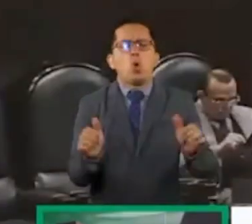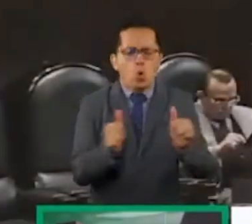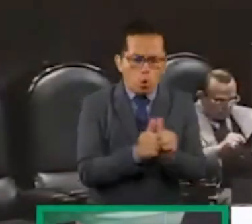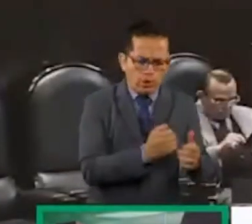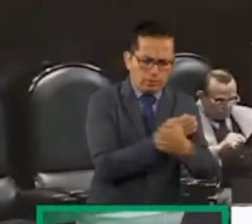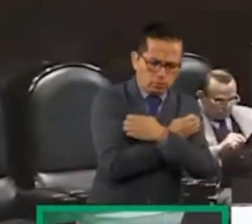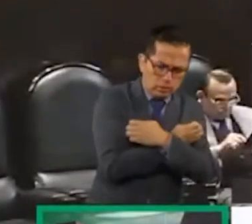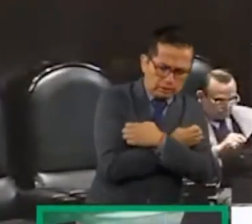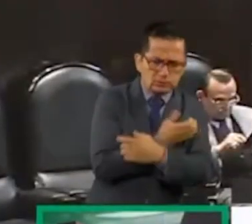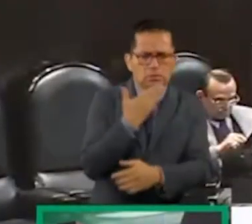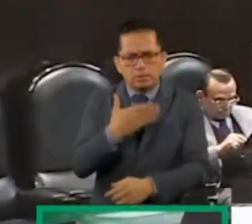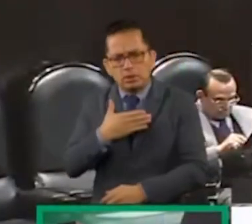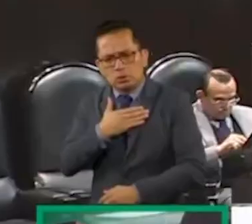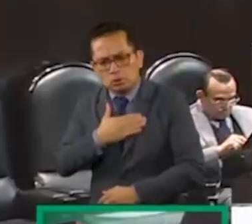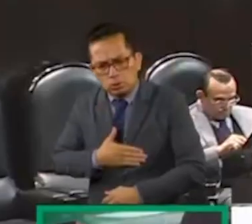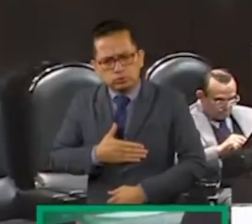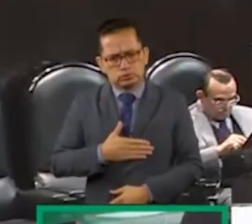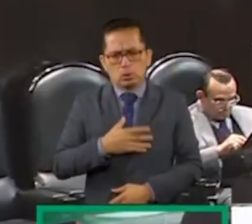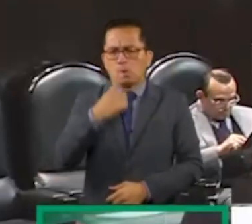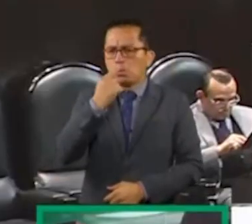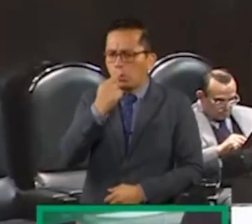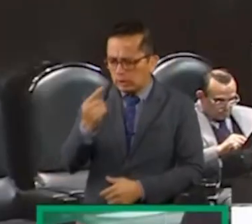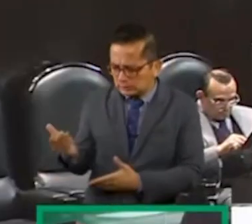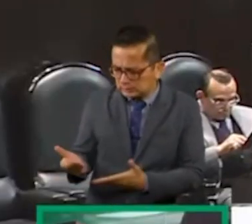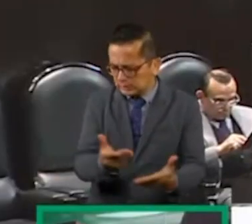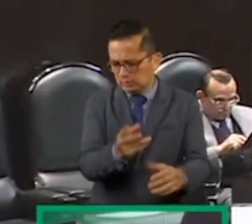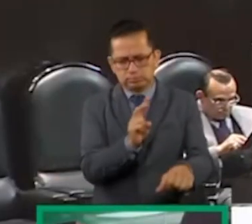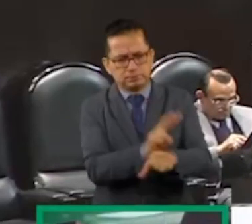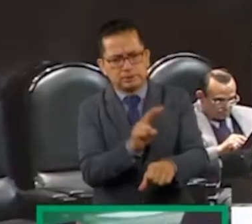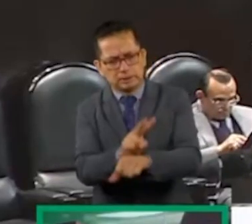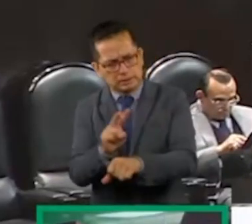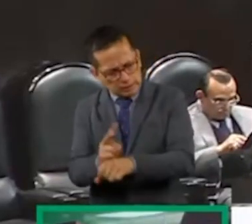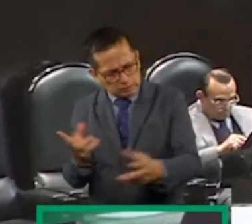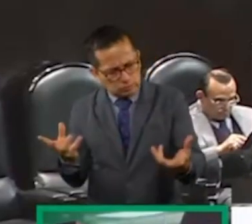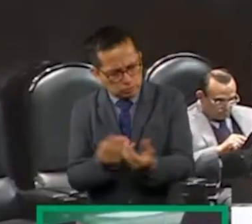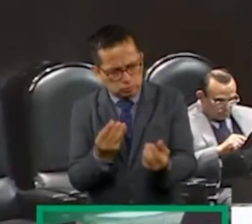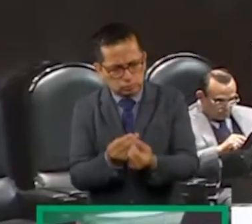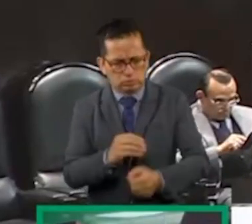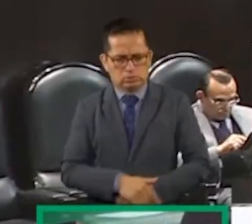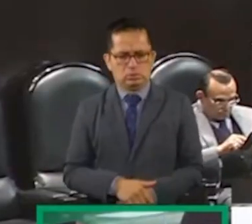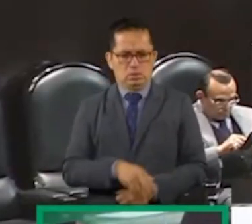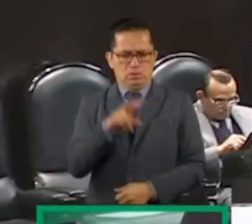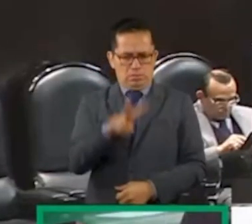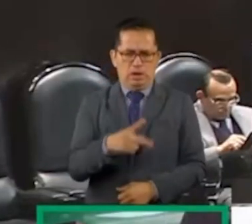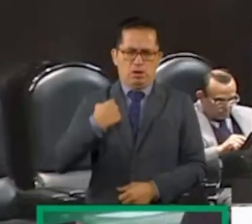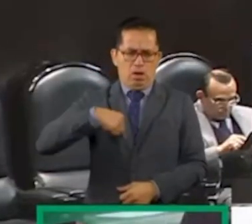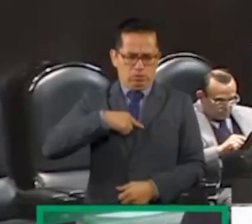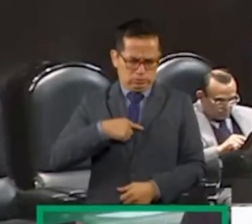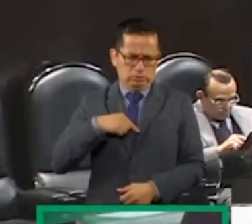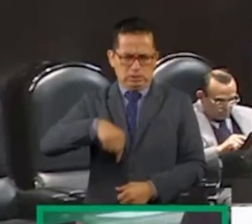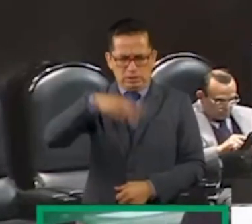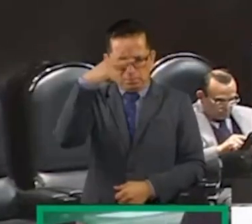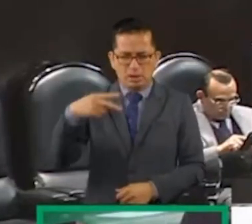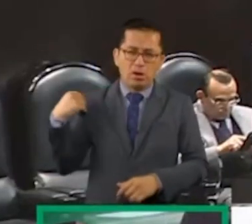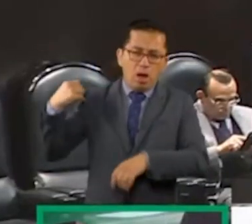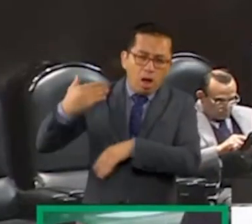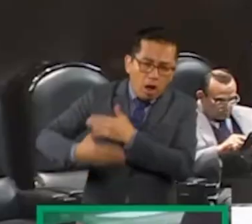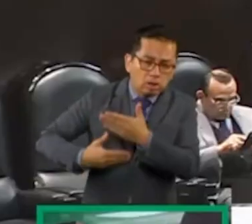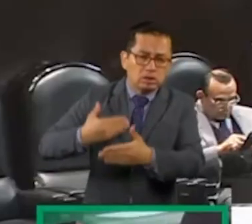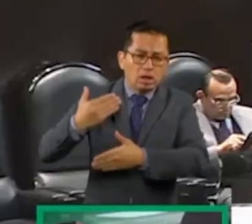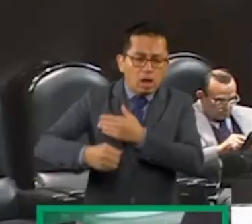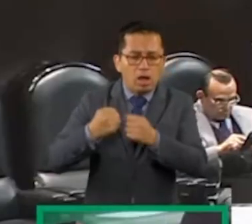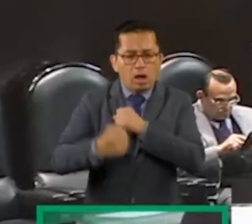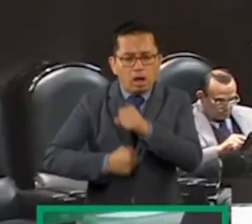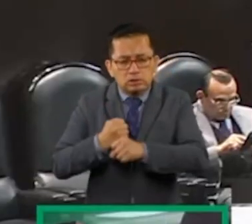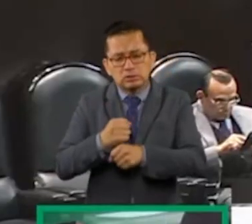bien preparadas y cercanas a la comunidad. No pongamos en riesgo lo que tanto nos ha costado como nación. No entreguemos